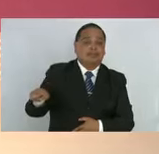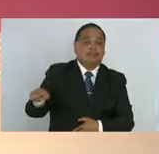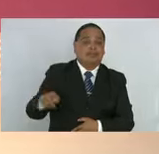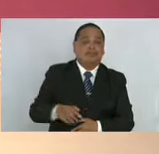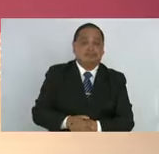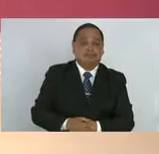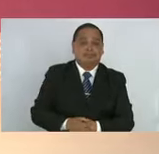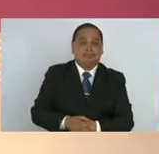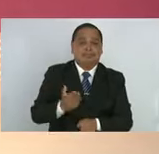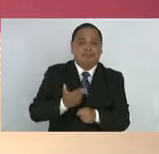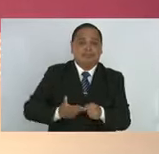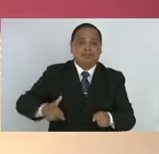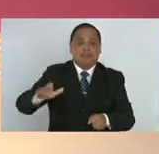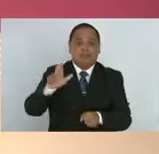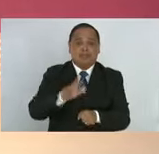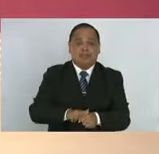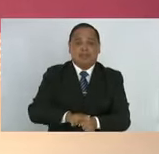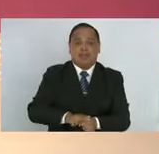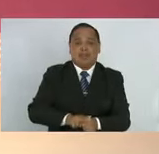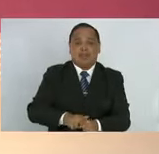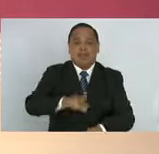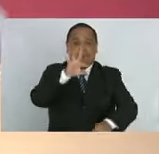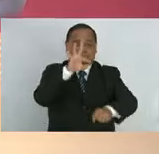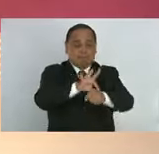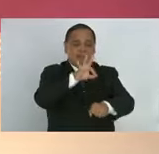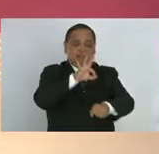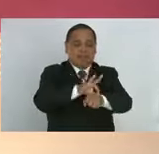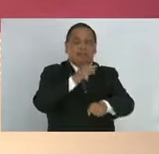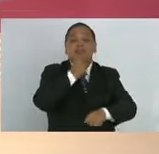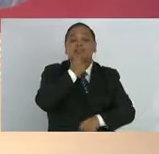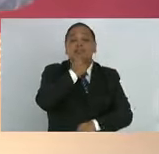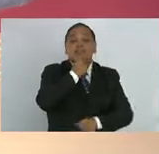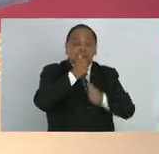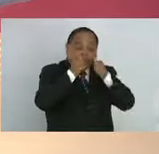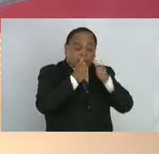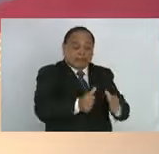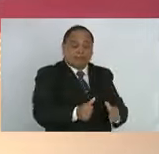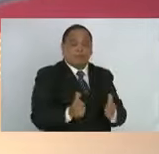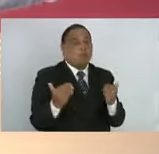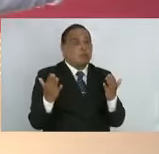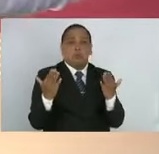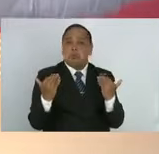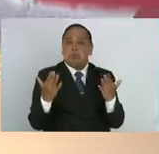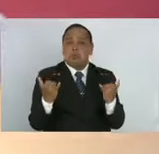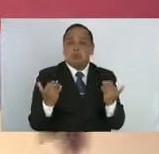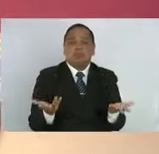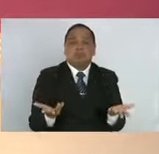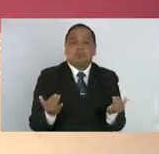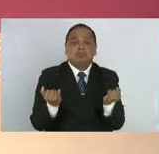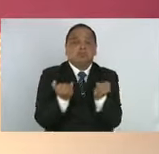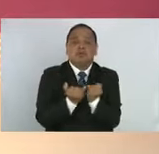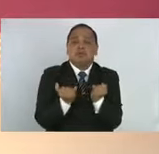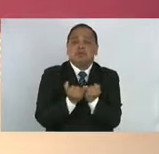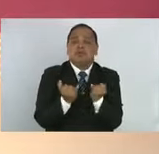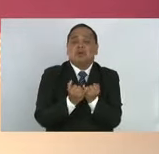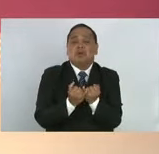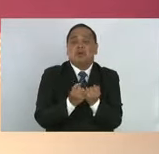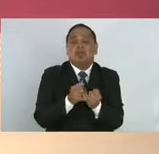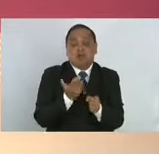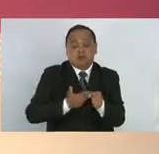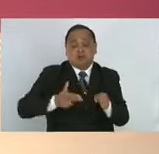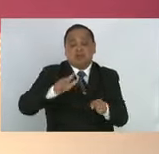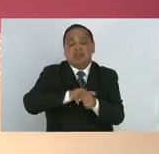no había pediatras. Y así en casi todos los hospitales.